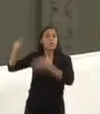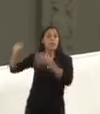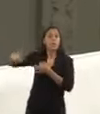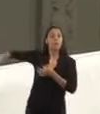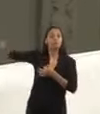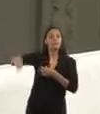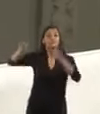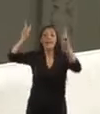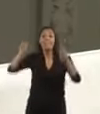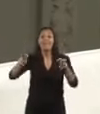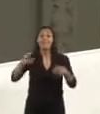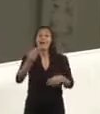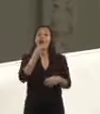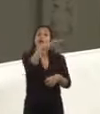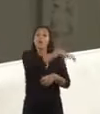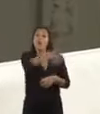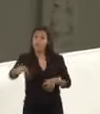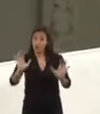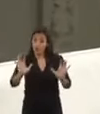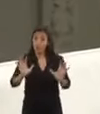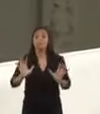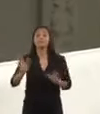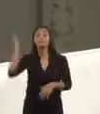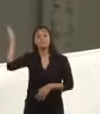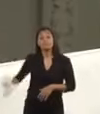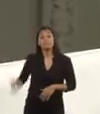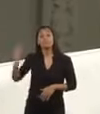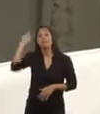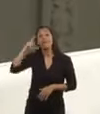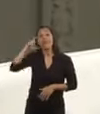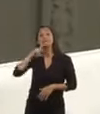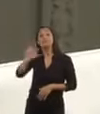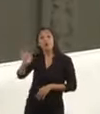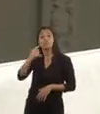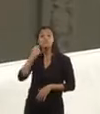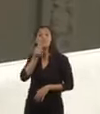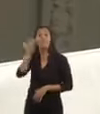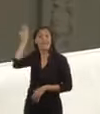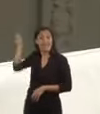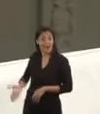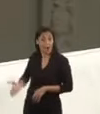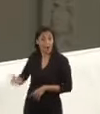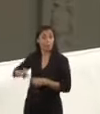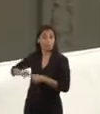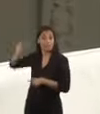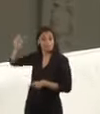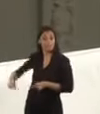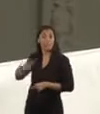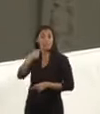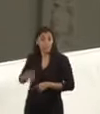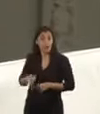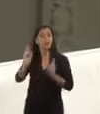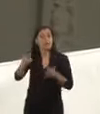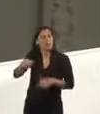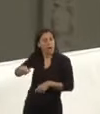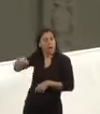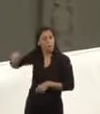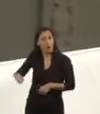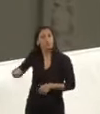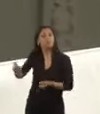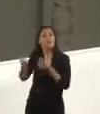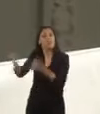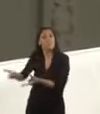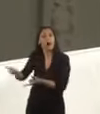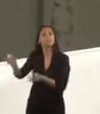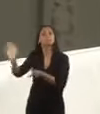los comedores el funcionario Héctor calvente declaró y aportó a la causa un listado